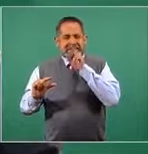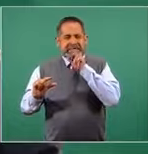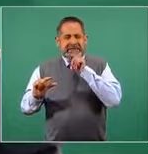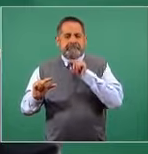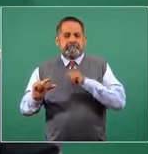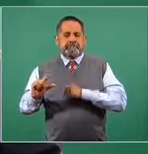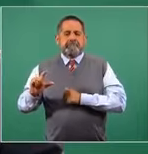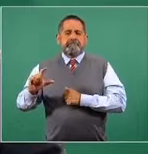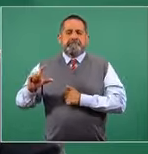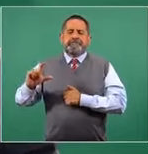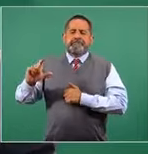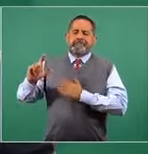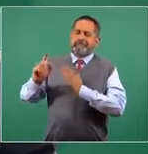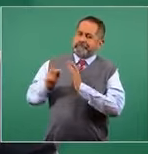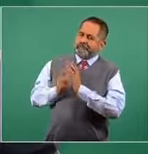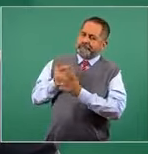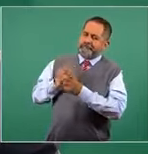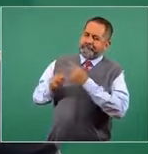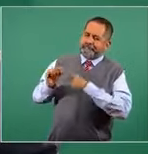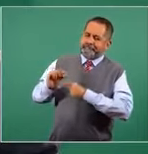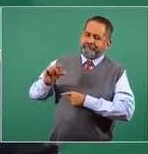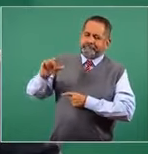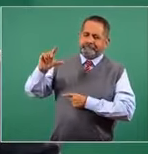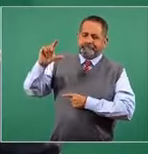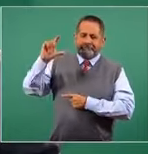pudiera haber un cambio en la